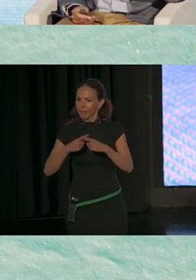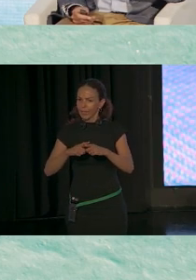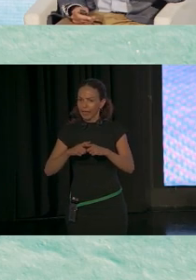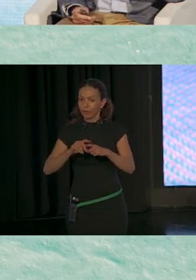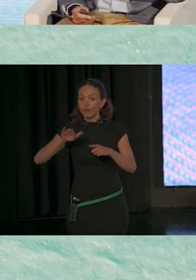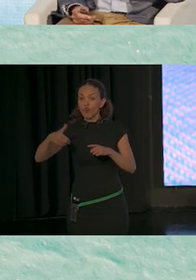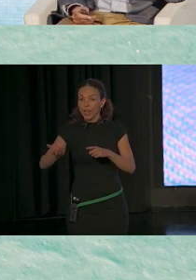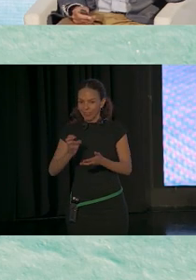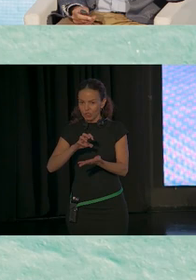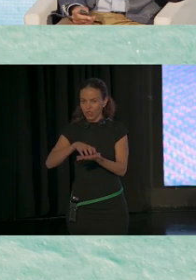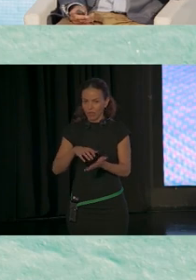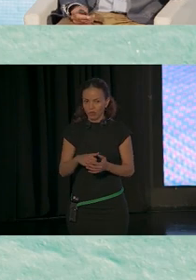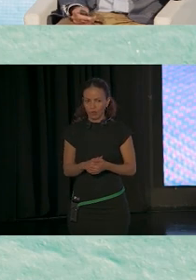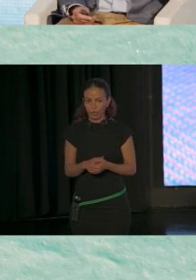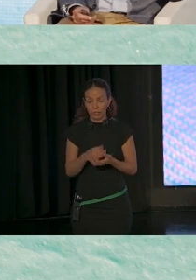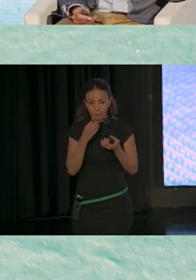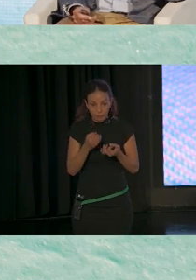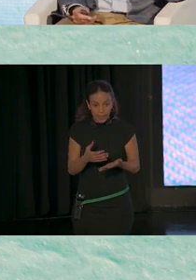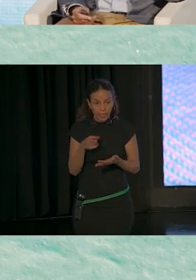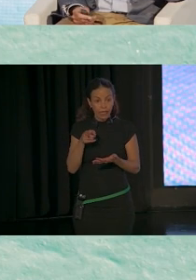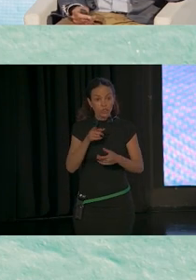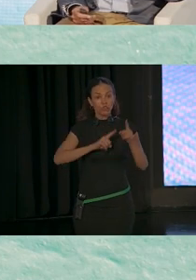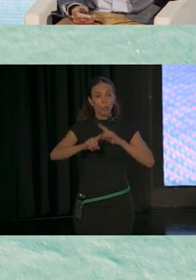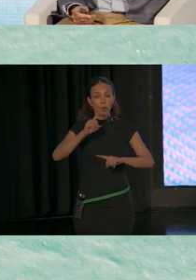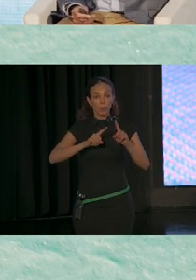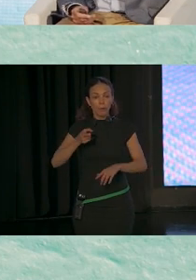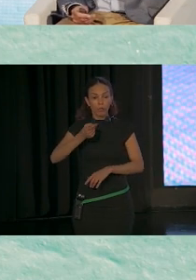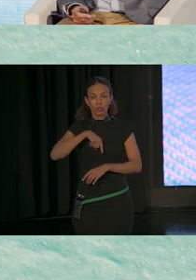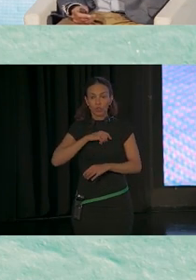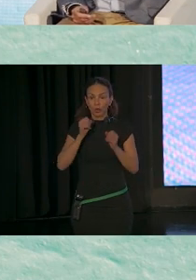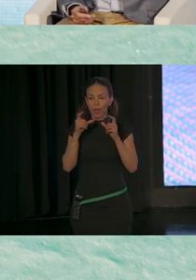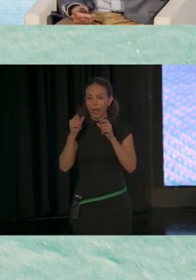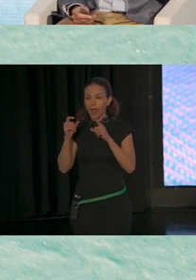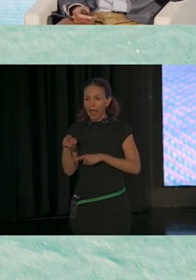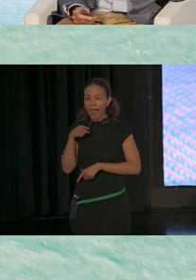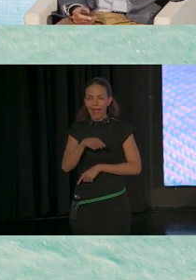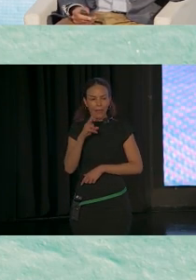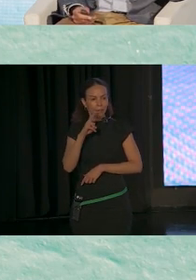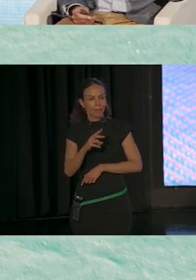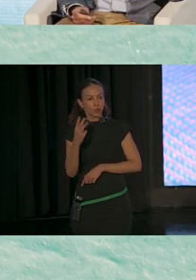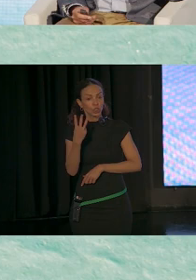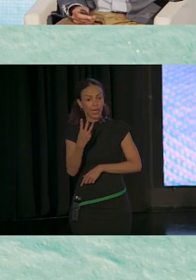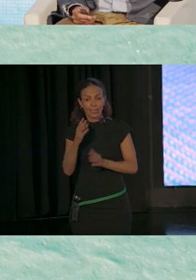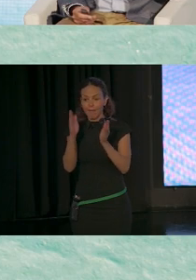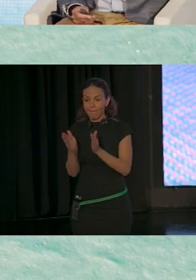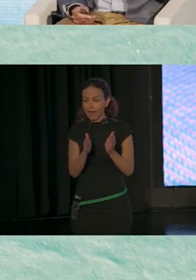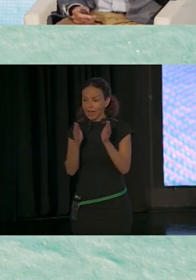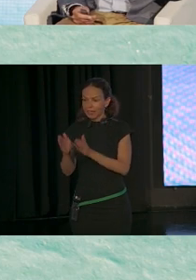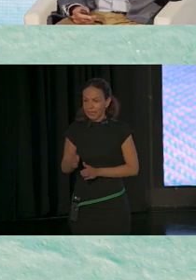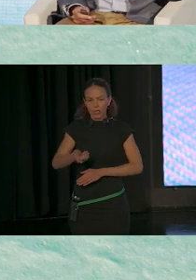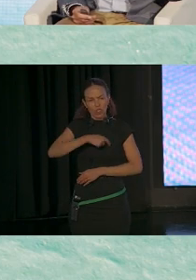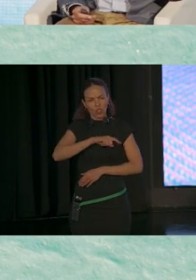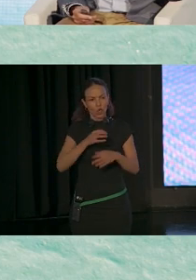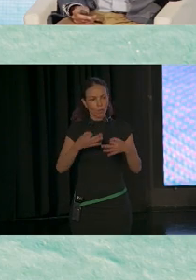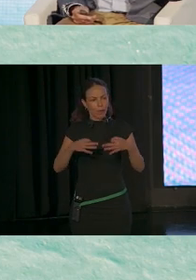centros. Bien, pues esos son problemas que nos vamos encontrando. Aquí tenéis las tres fases que normalmente consideramos